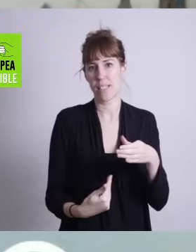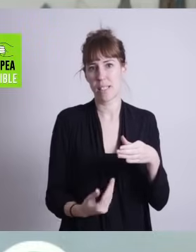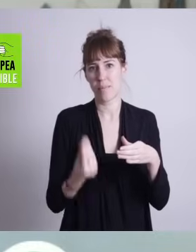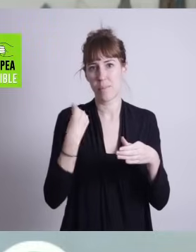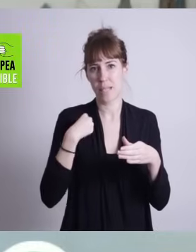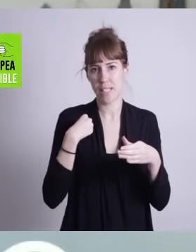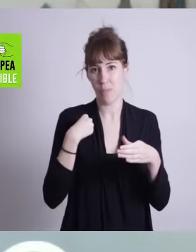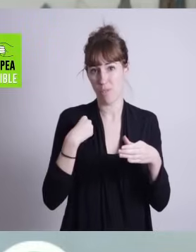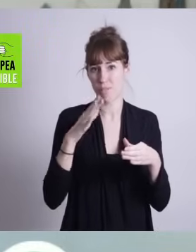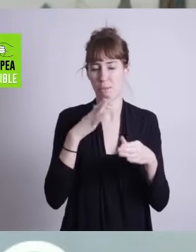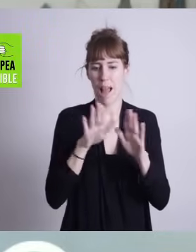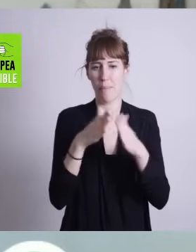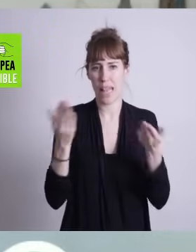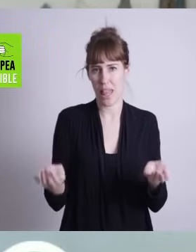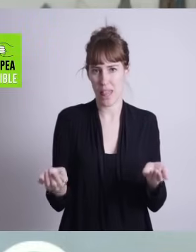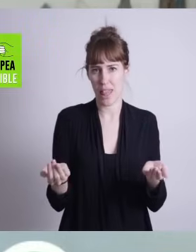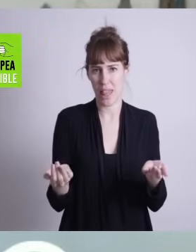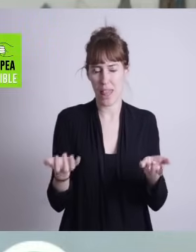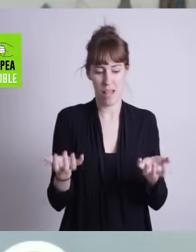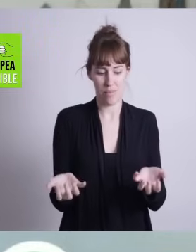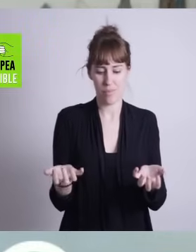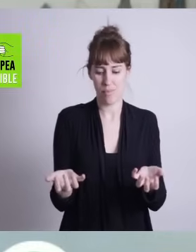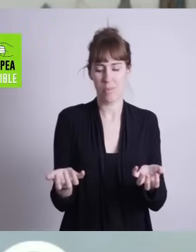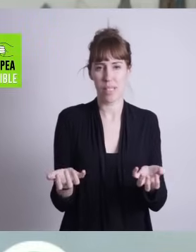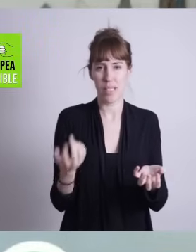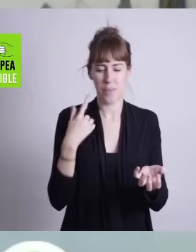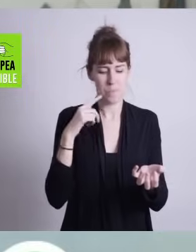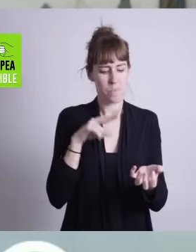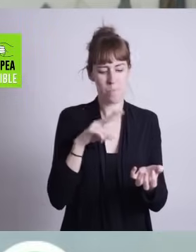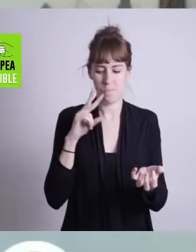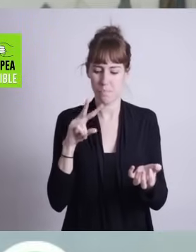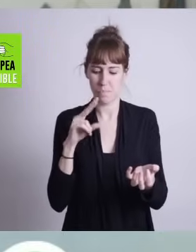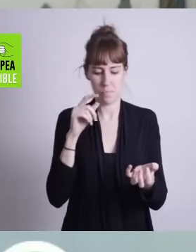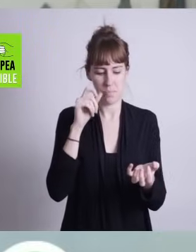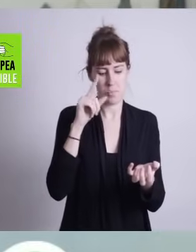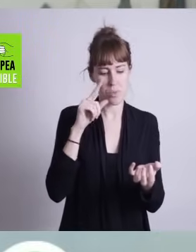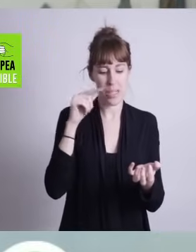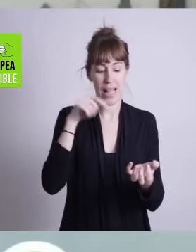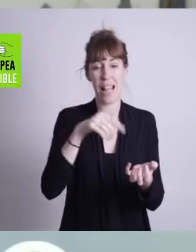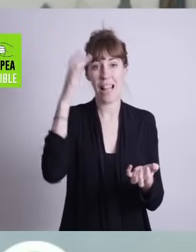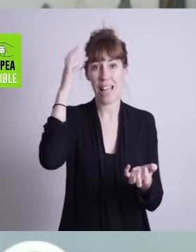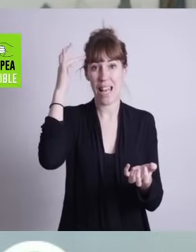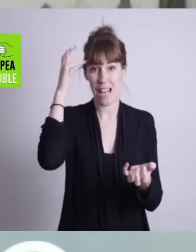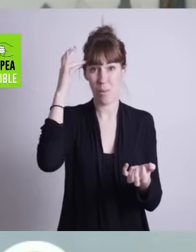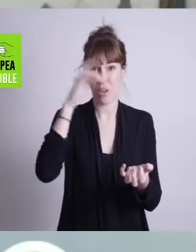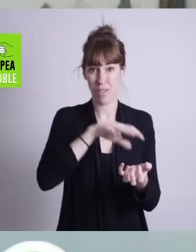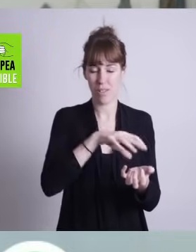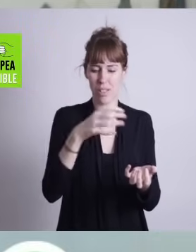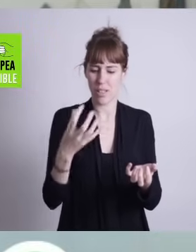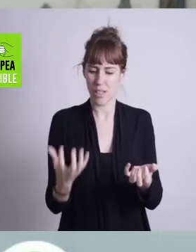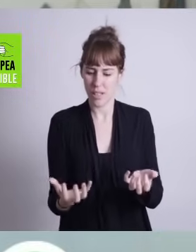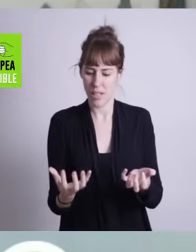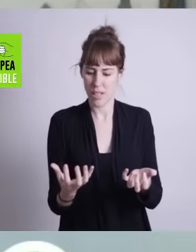lo partimos por la mitad, veremos como esta parte de nuestra anatomía se parece y mucho a lo que es